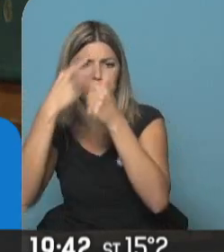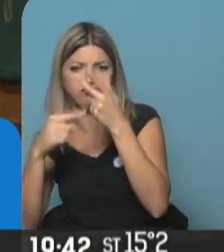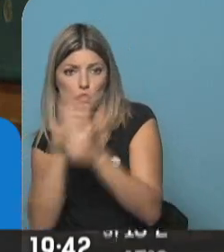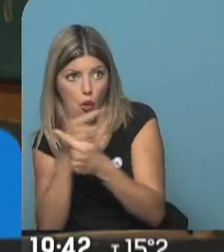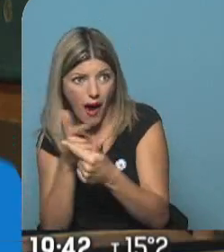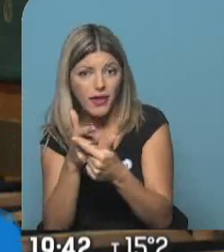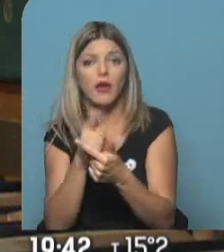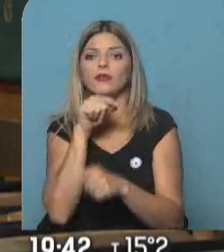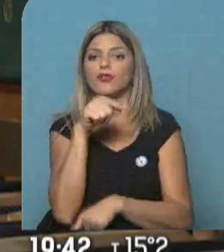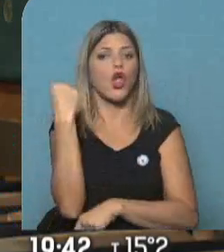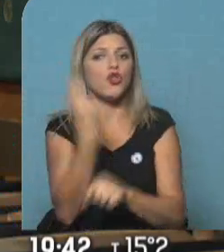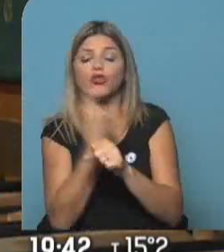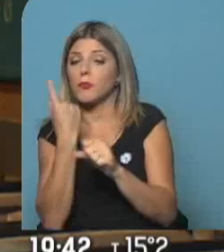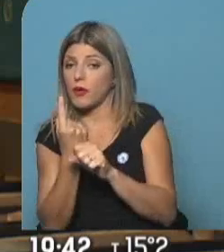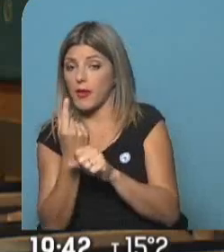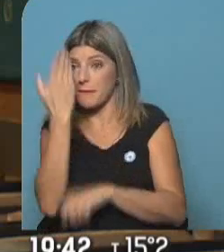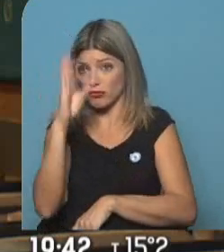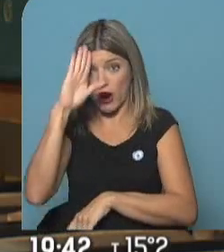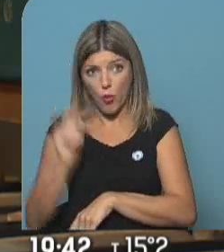no hay motivos para que un juez intervenga